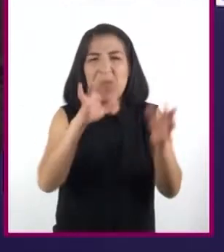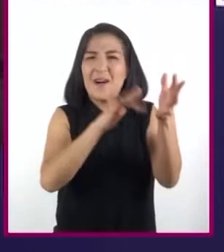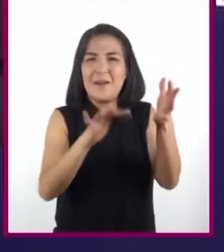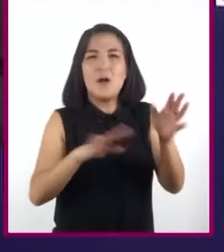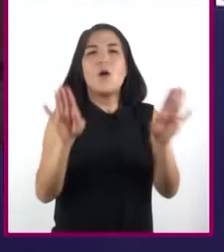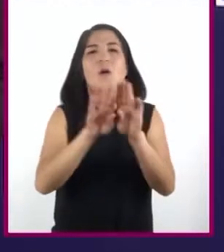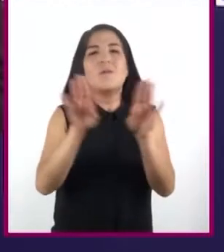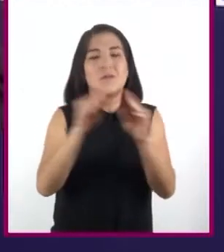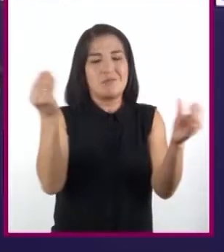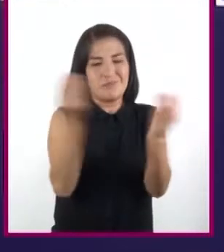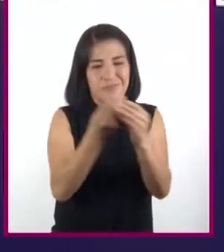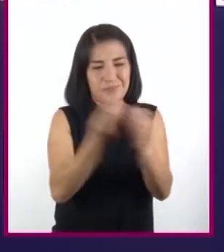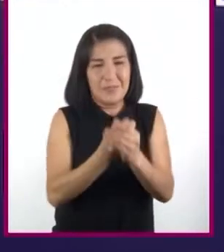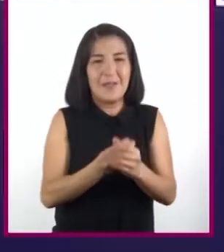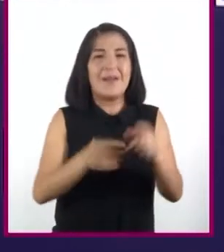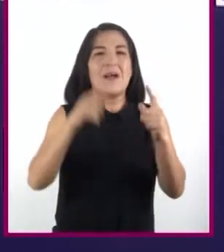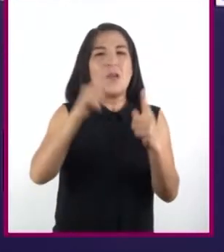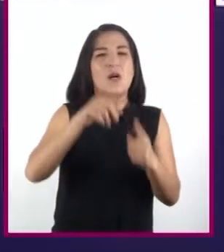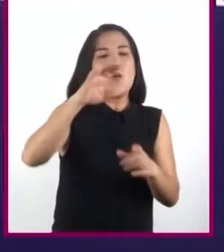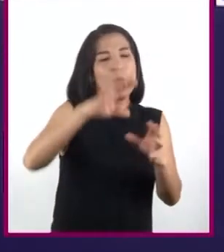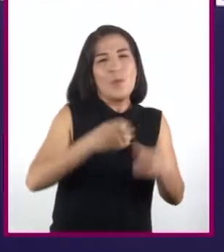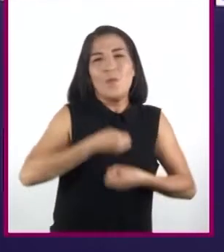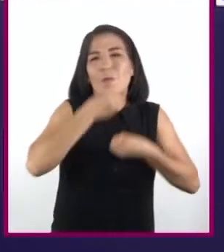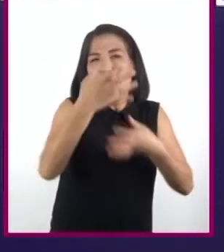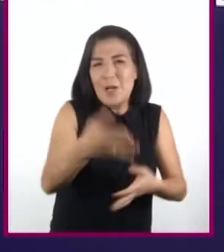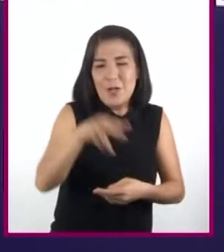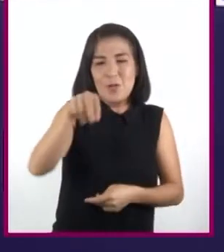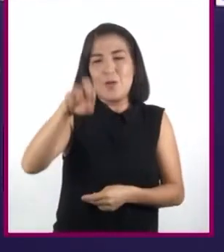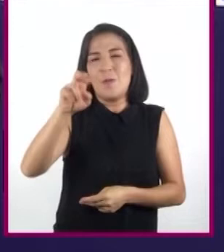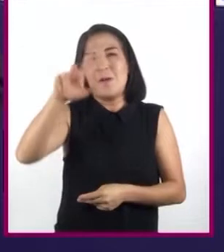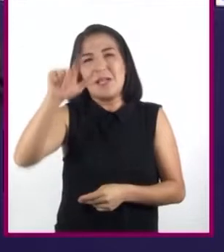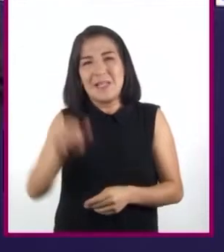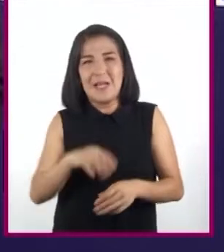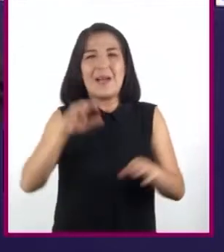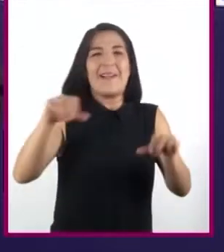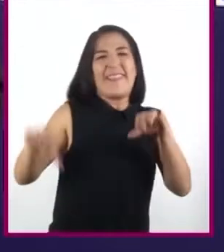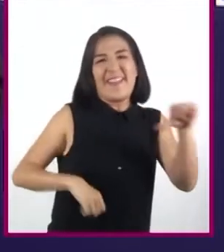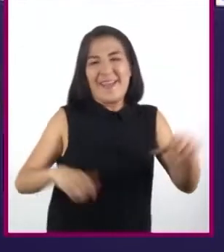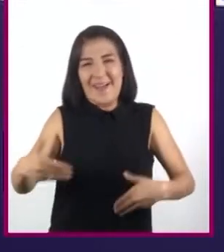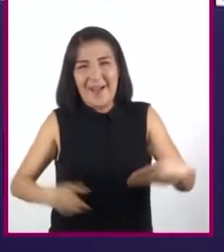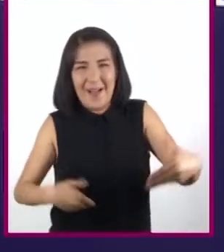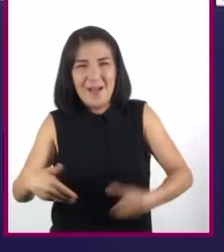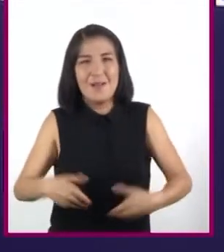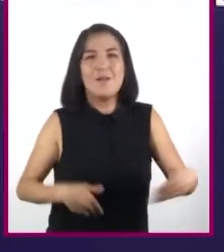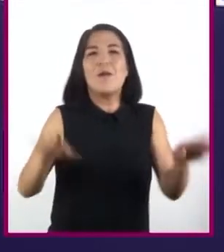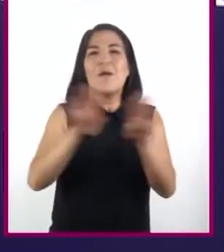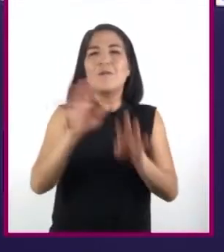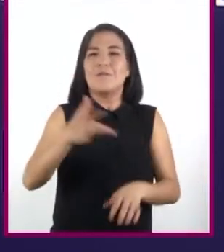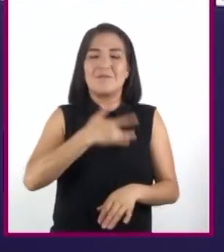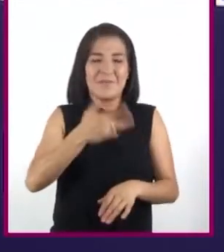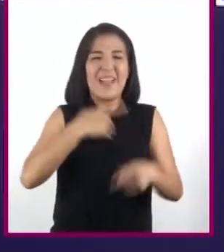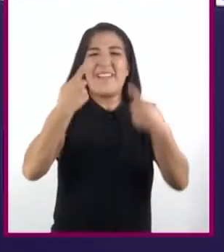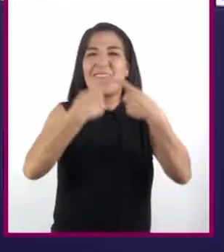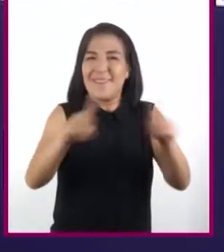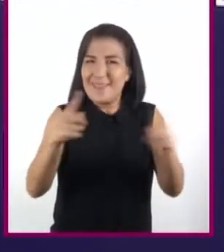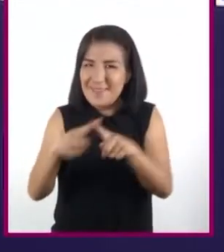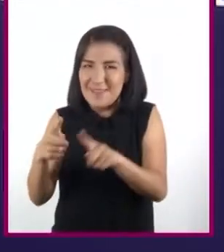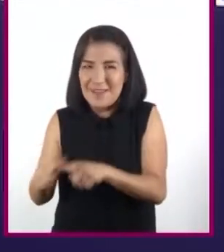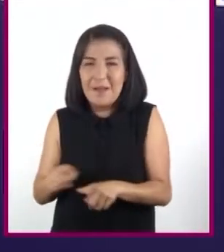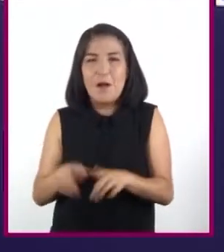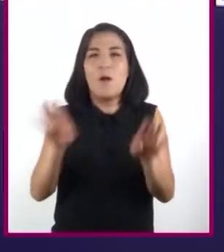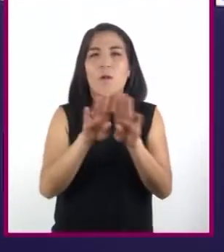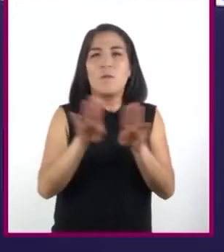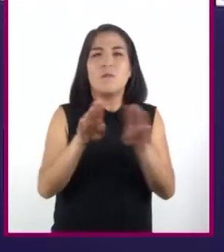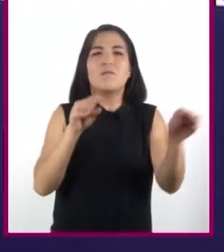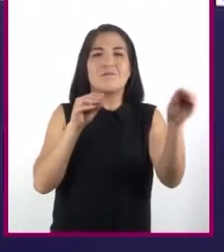de clasificar el cuento, la novela, la poesía o el teatro para una mejor comprensión. Los movimientos